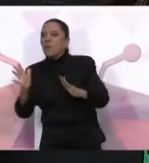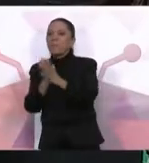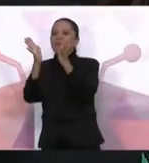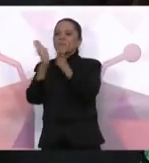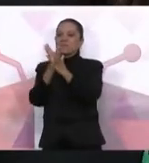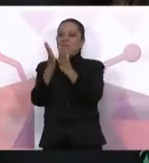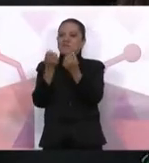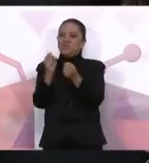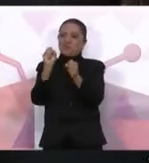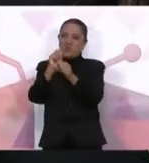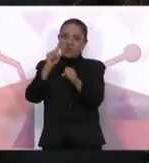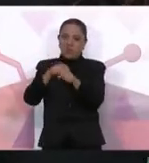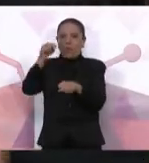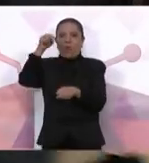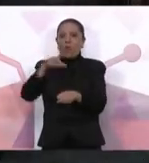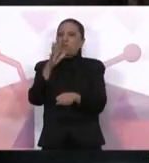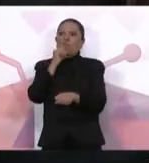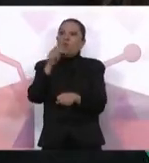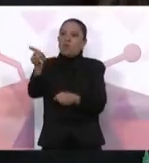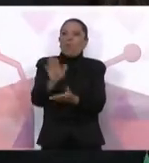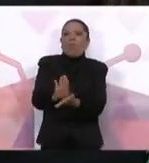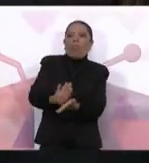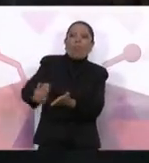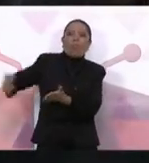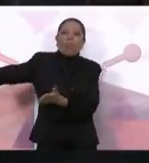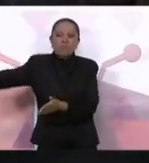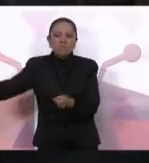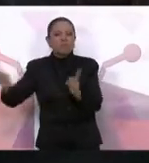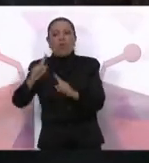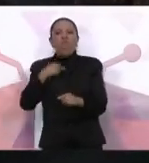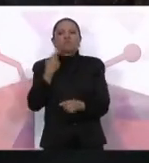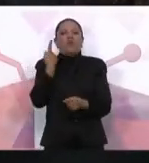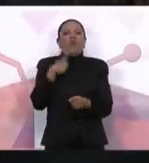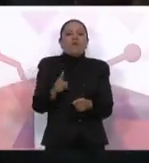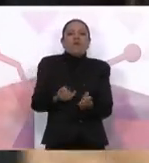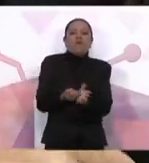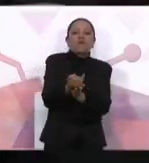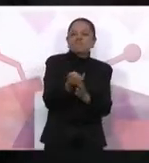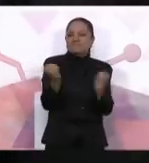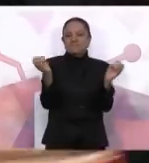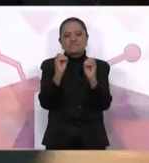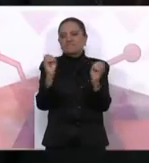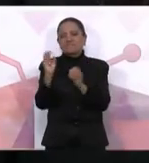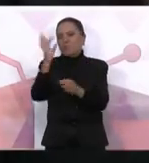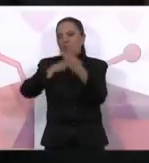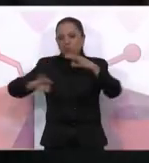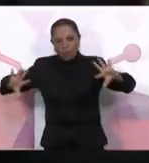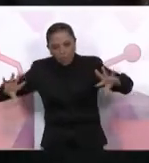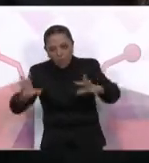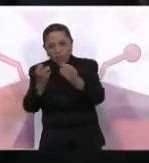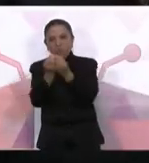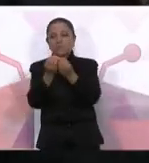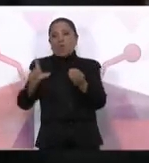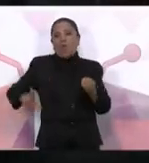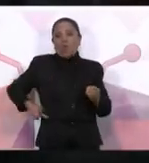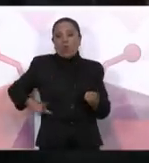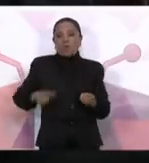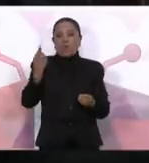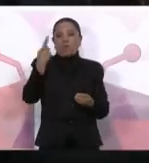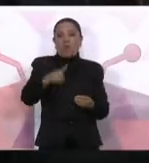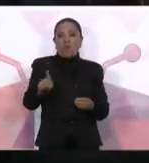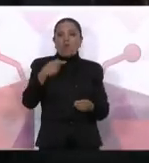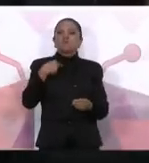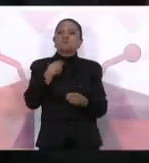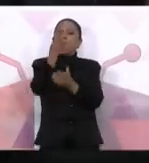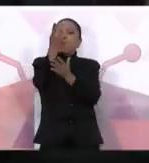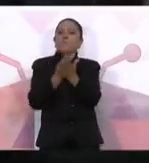dejar a la ciudadanía fuera de la determinación que el gobierno tome en cuenta que el gobierno tome como plan de acción plan de